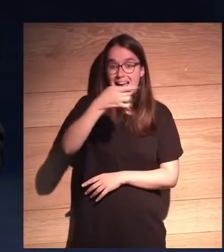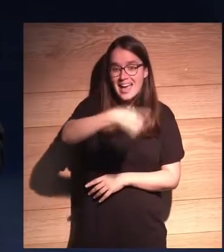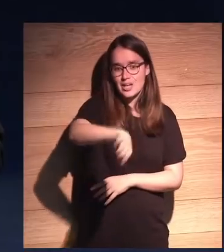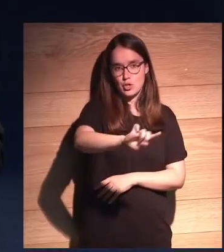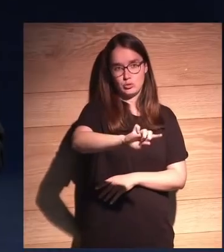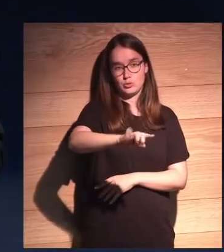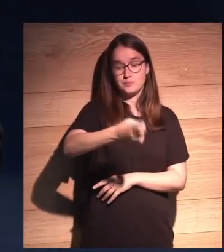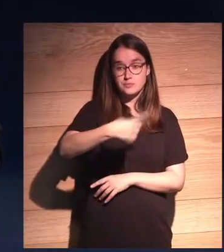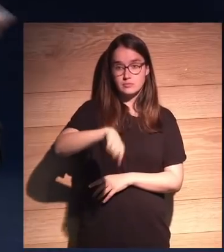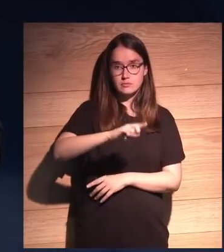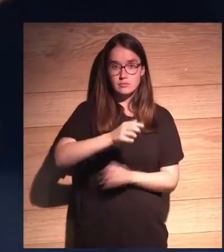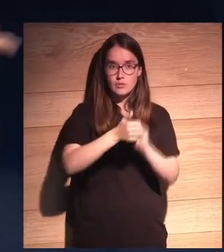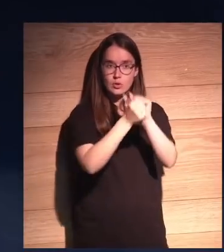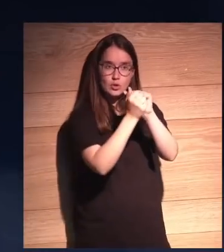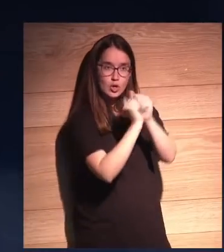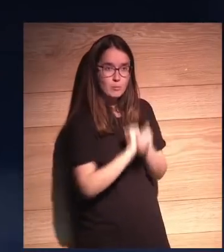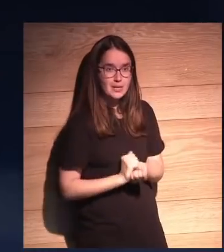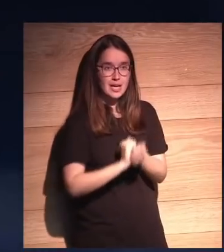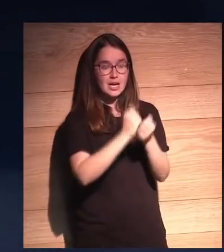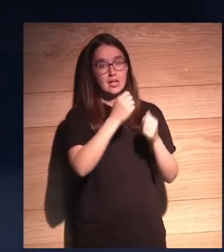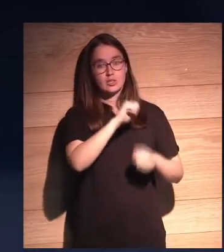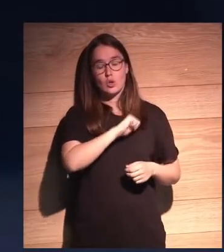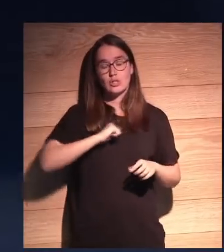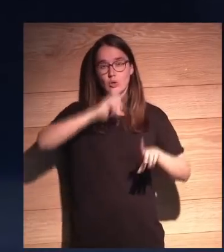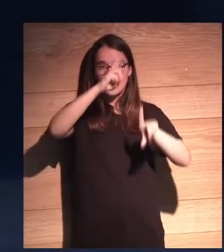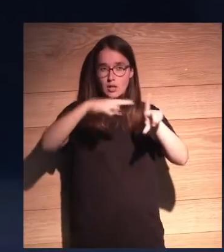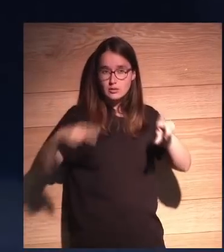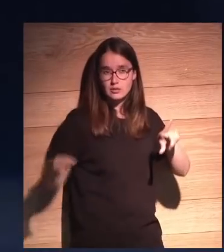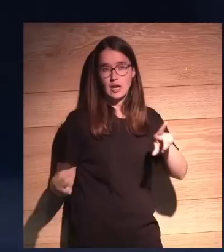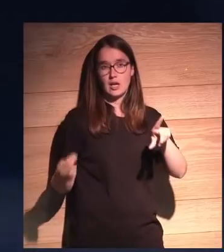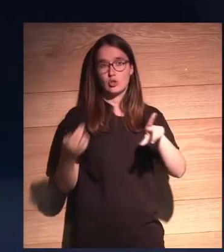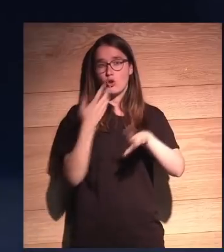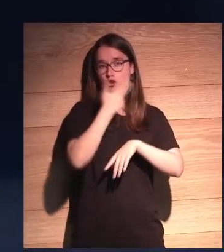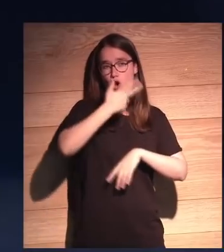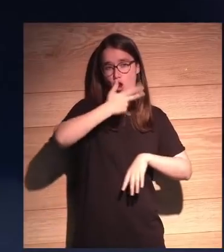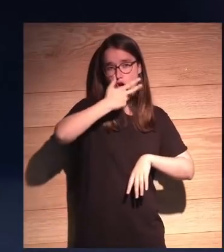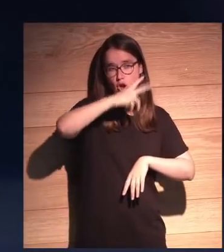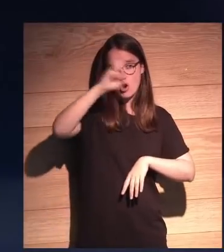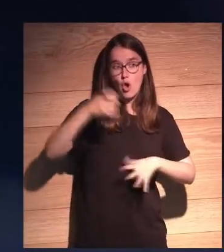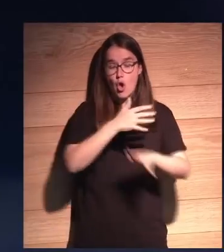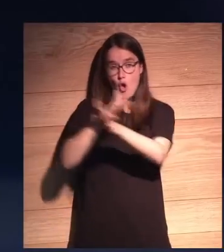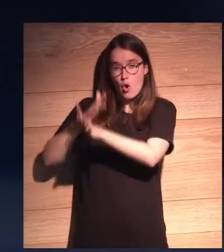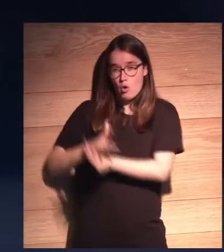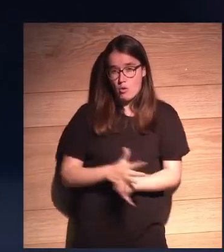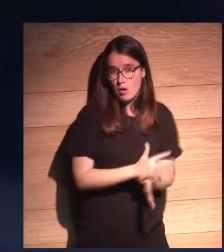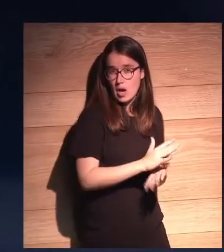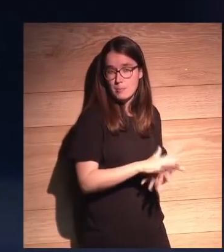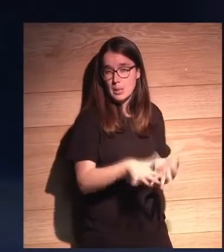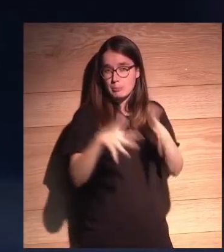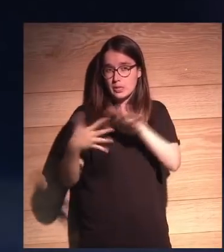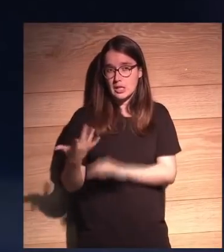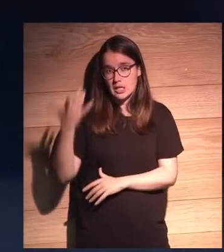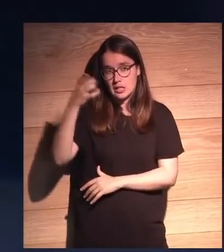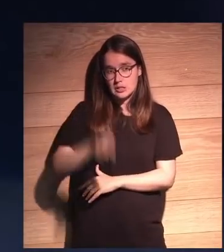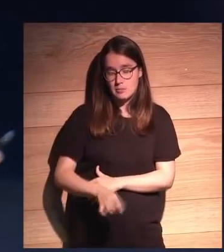mismos copiar estos autorretratos con las grandes manchas de color, o jugar, inspirarse en ellos